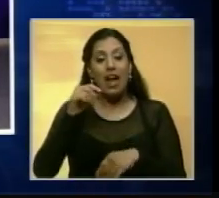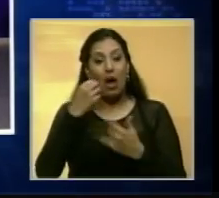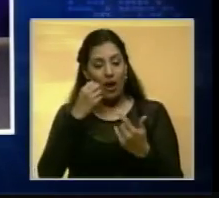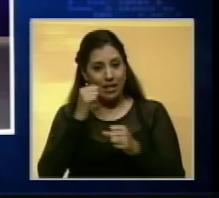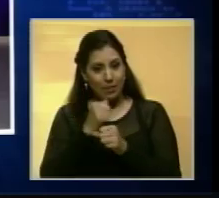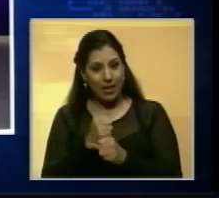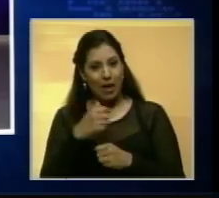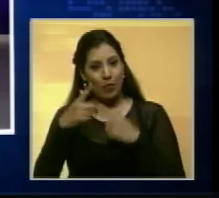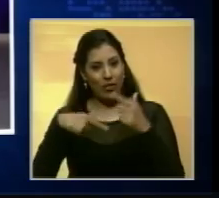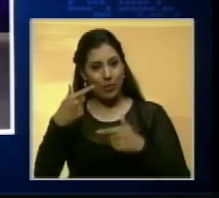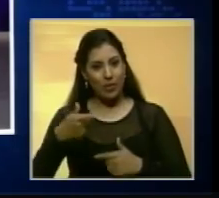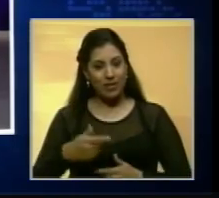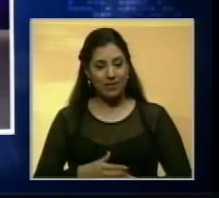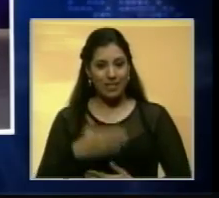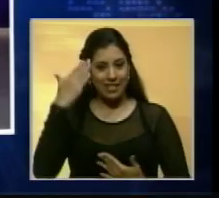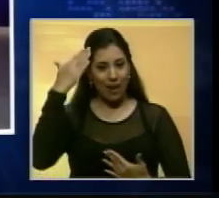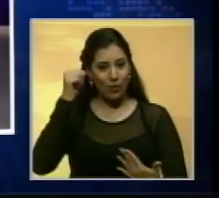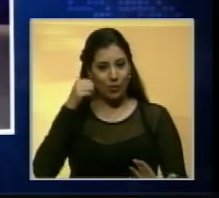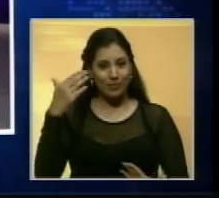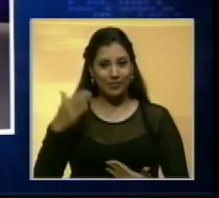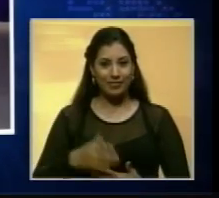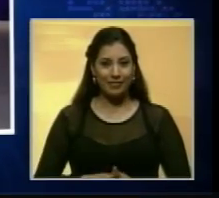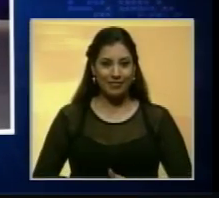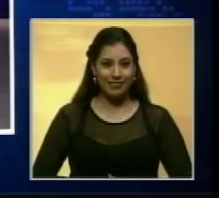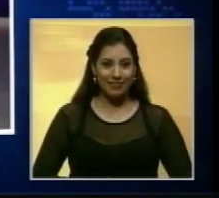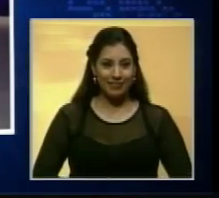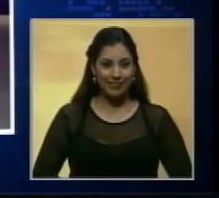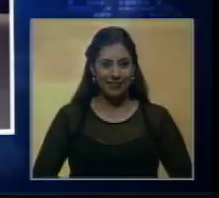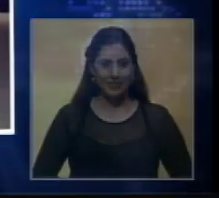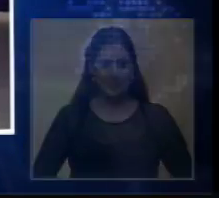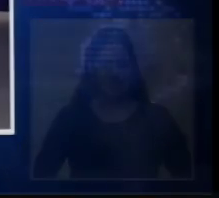que los esperamos al regreso. Saludos, muchachos.